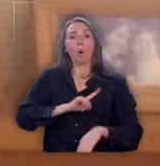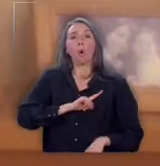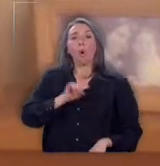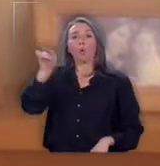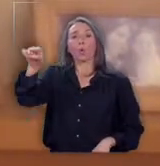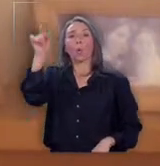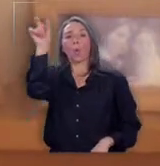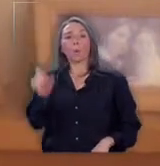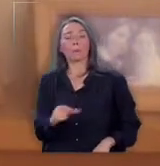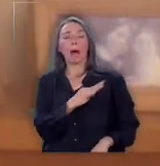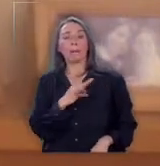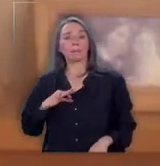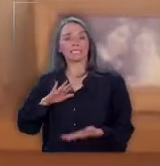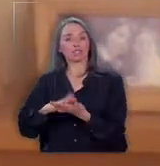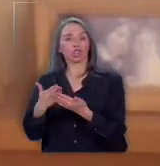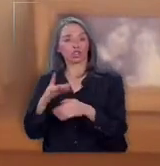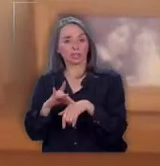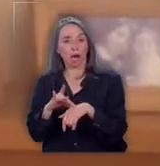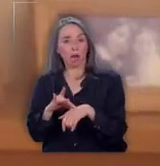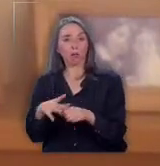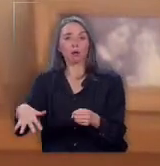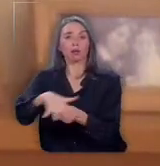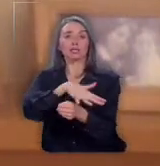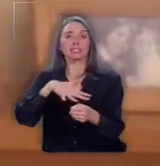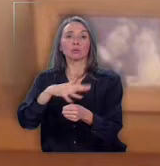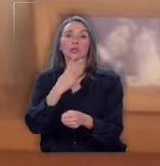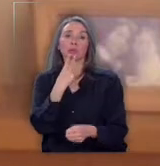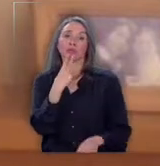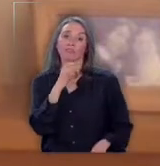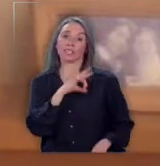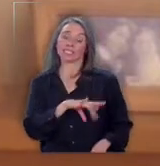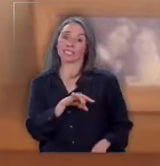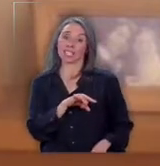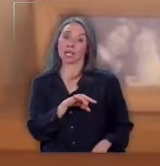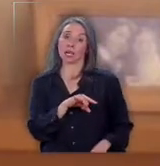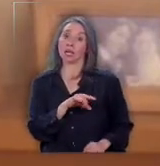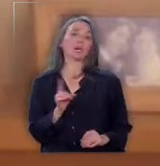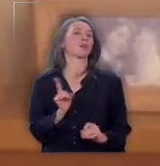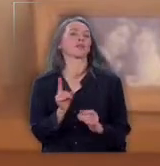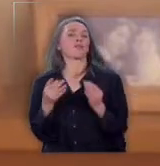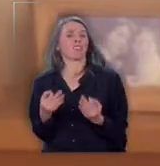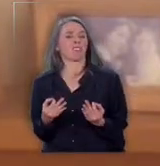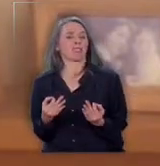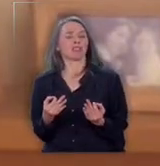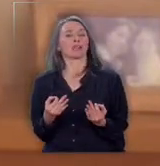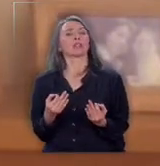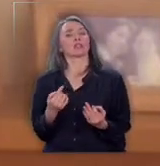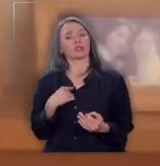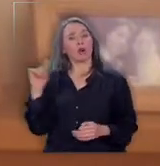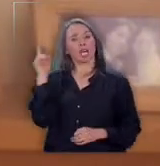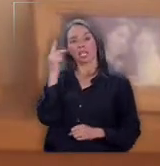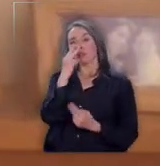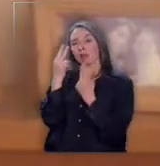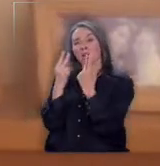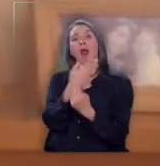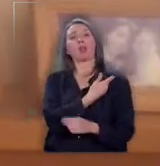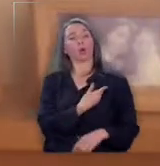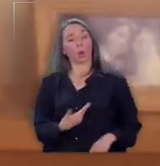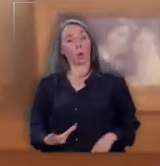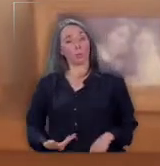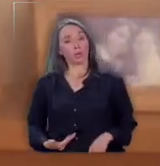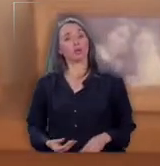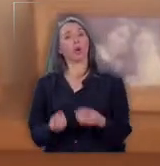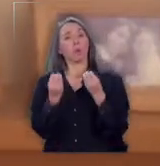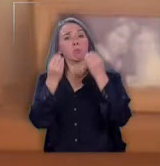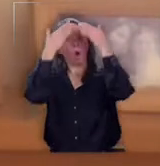de salud por la situación que está viviendo nuestro país es algo que no corresponde yo en términos generales creo que el gobierno ha